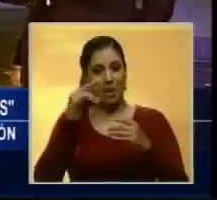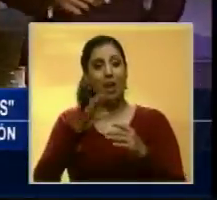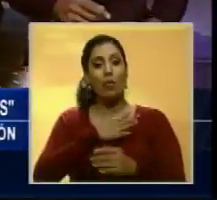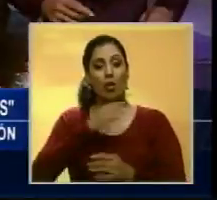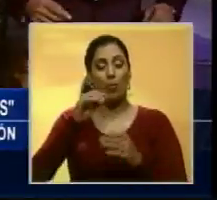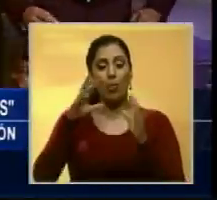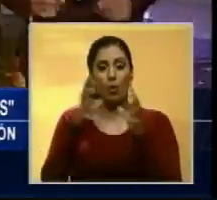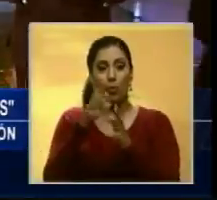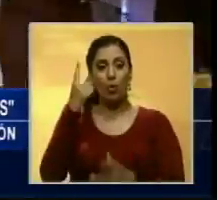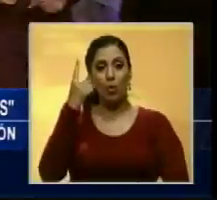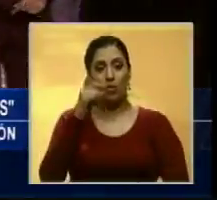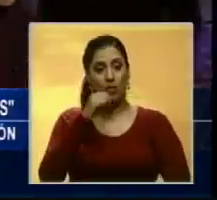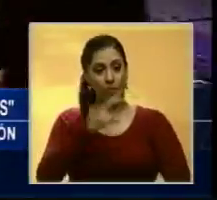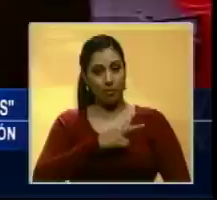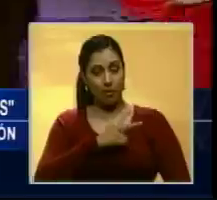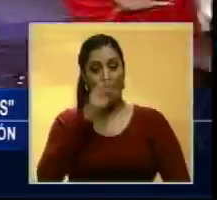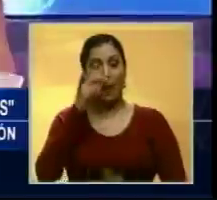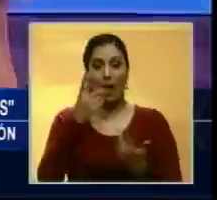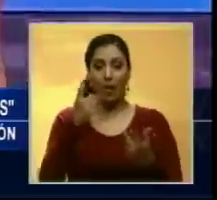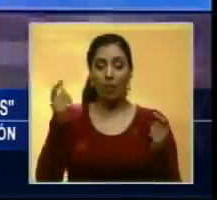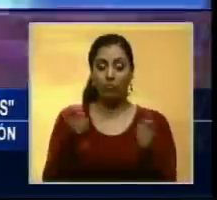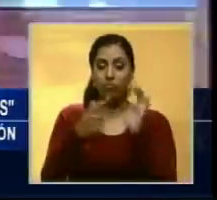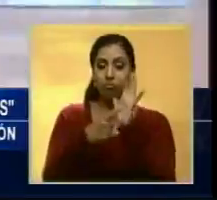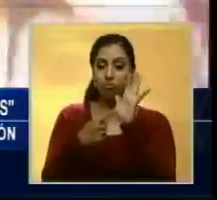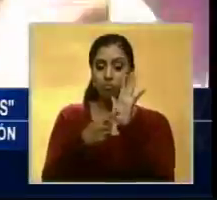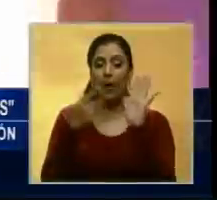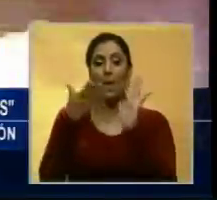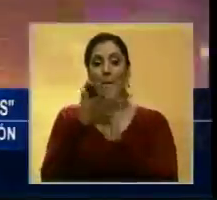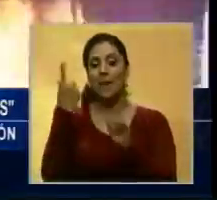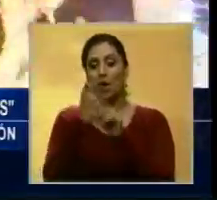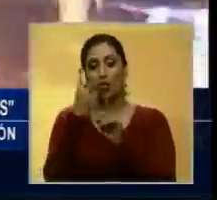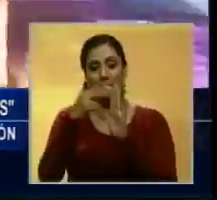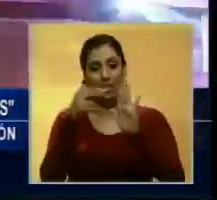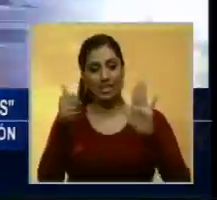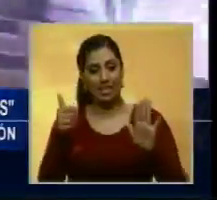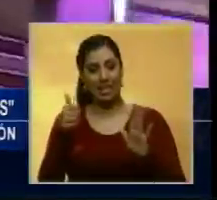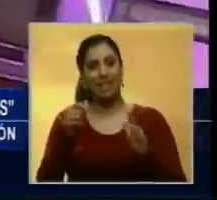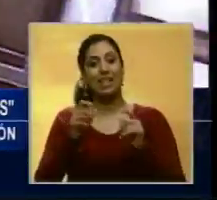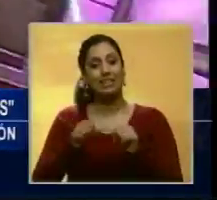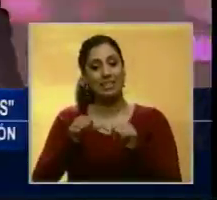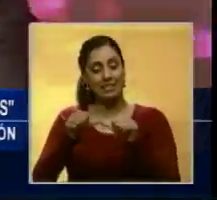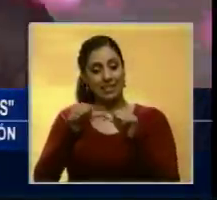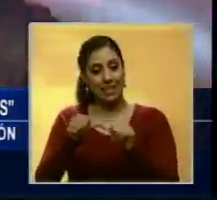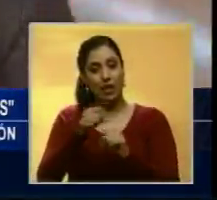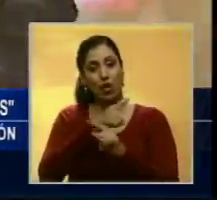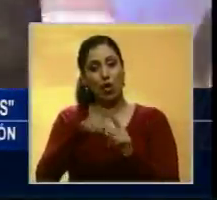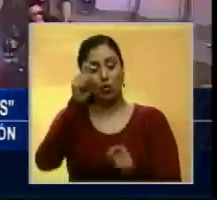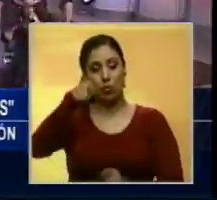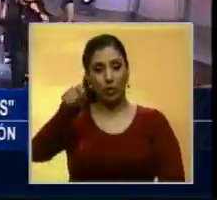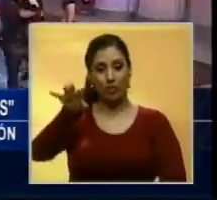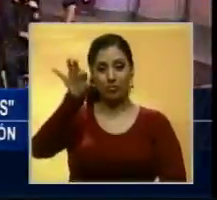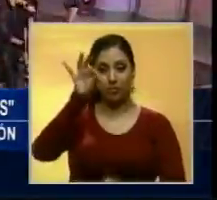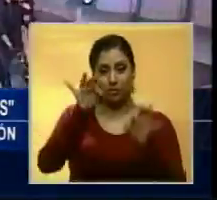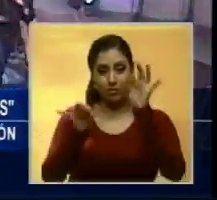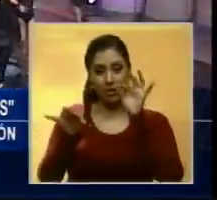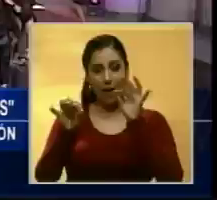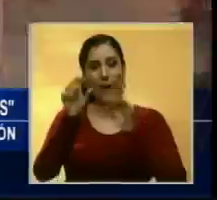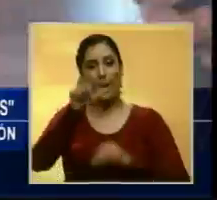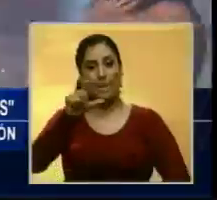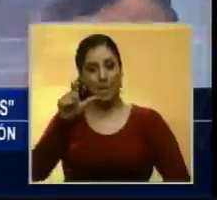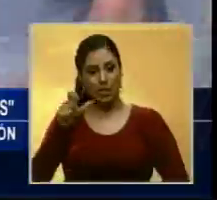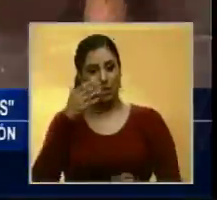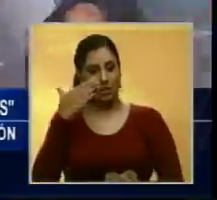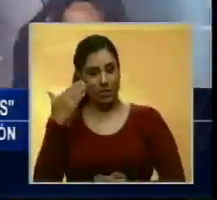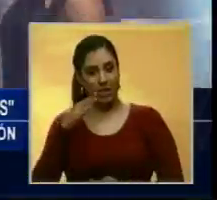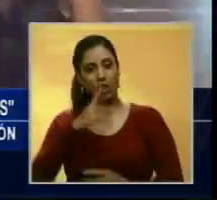Gran Estudio 1 de nuestro canal. La competencia por el mejor talento del 2016 continúa y el jurado, conformado por Nina Sicilia,